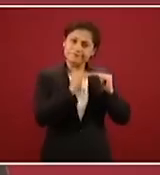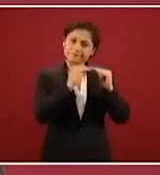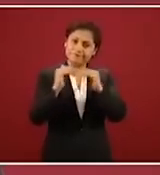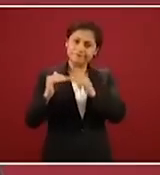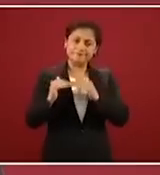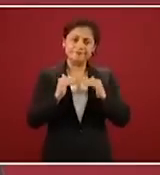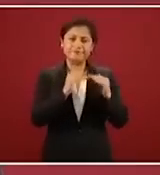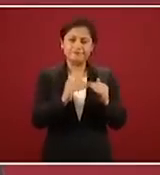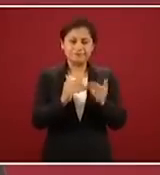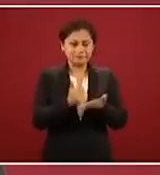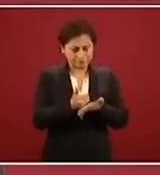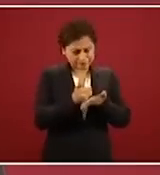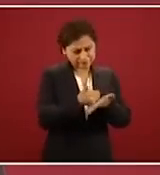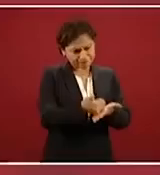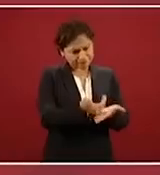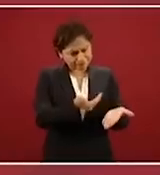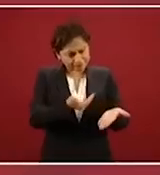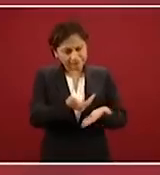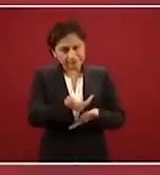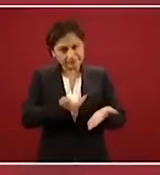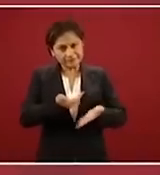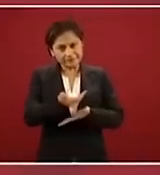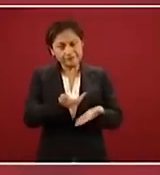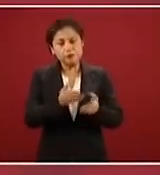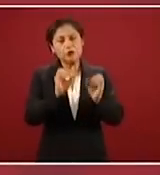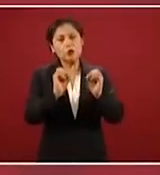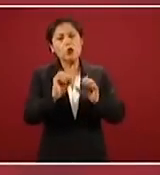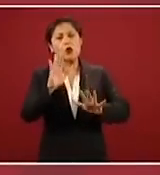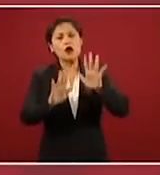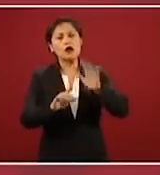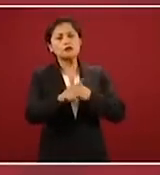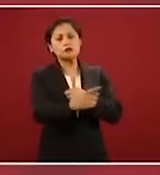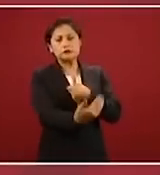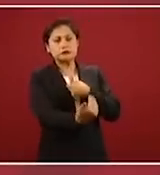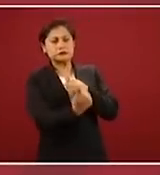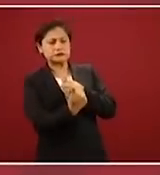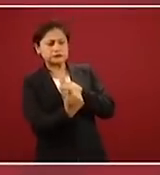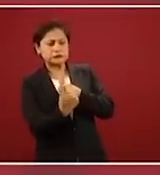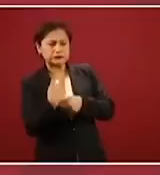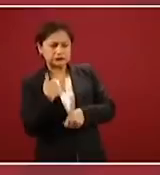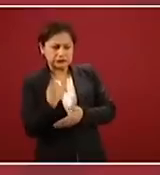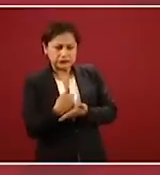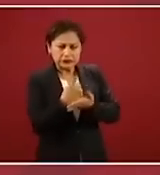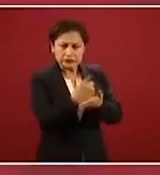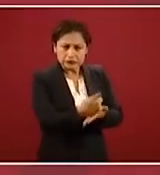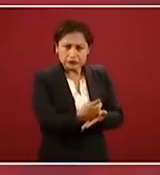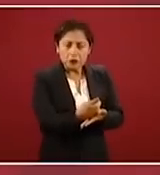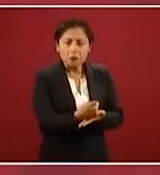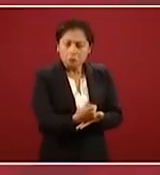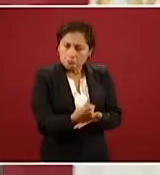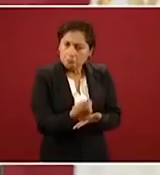o el que nos pide algo y podemos ayudarle,